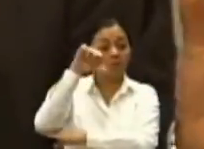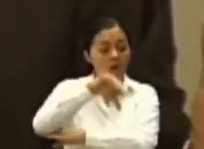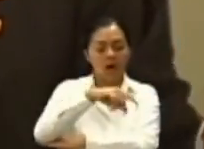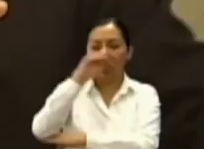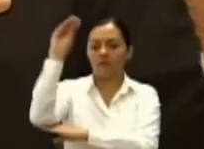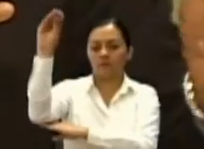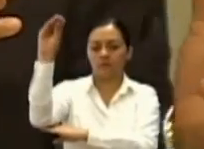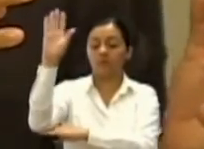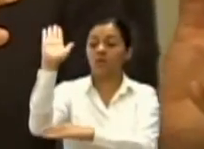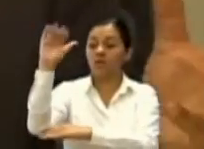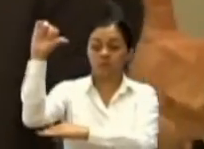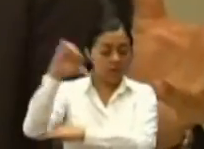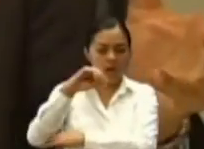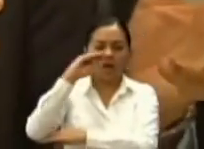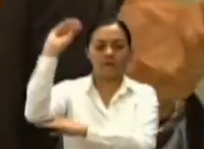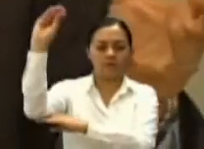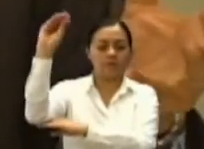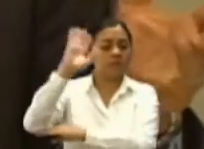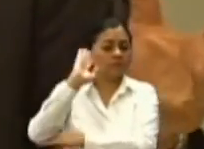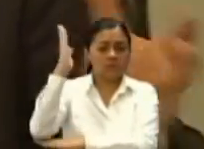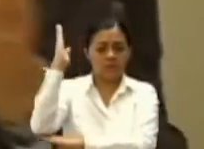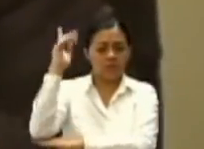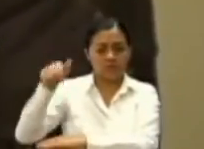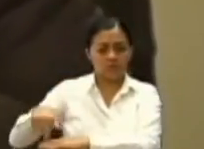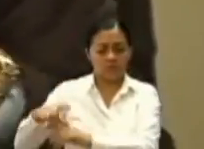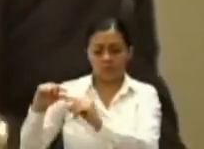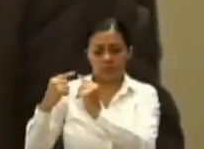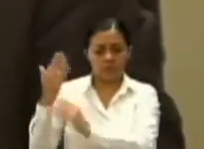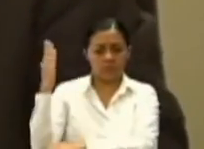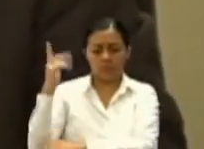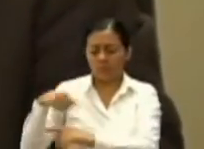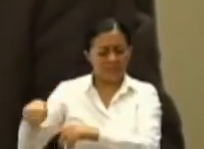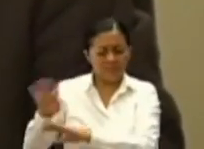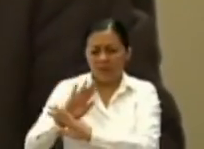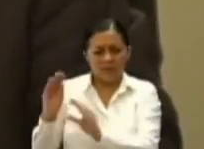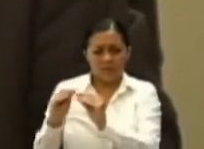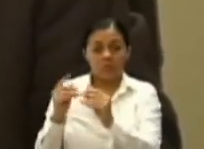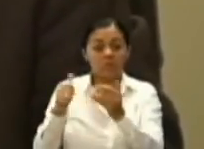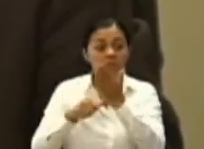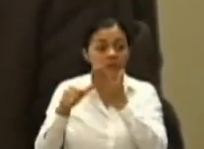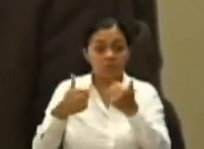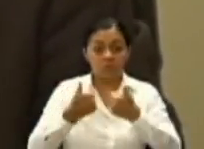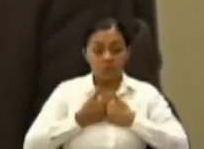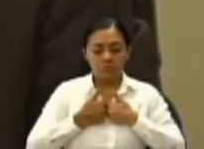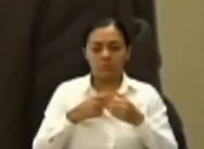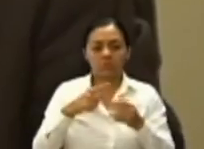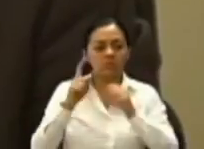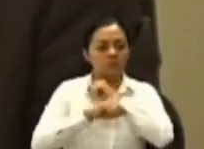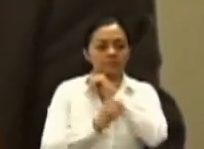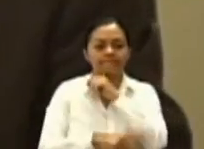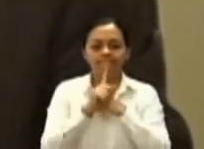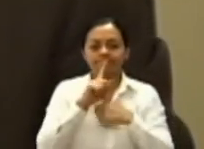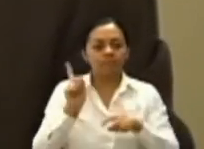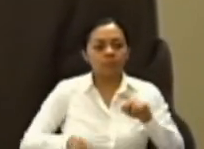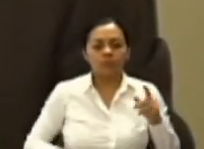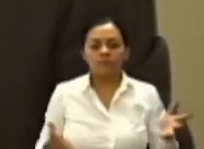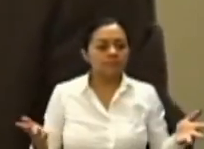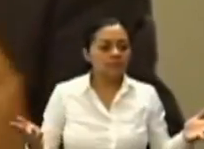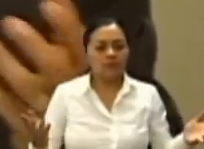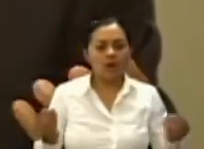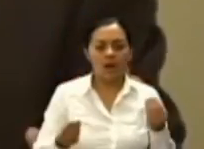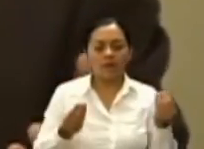gran parte del personal es la gente casi ese trabajo en el ministerio no a una nueva burocracia no es nada